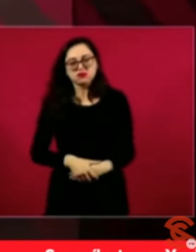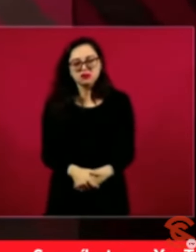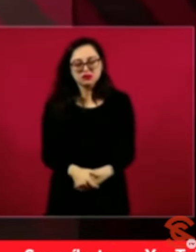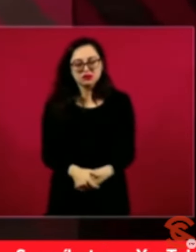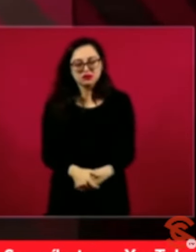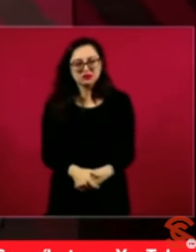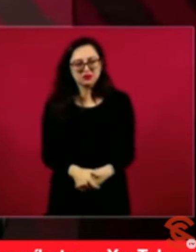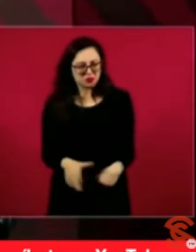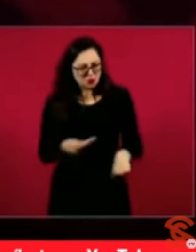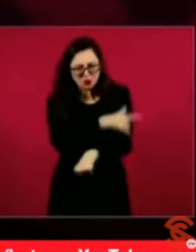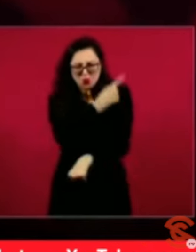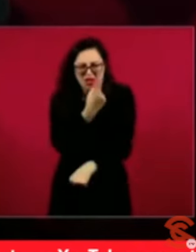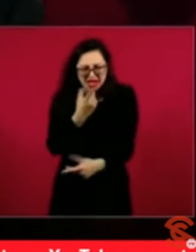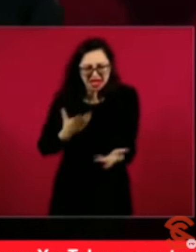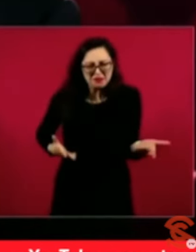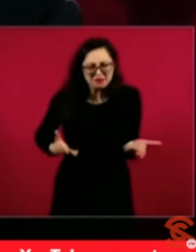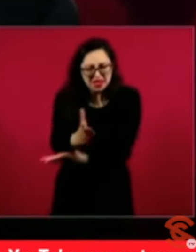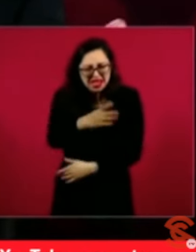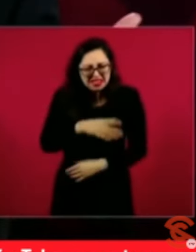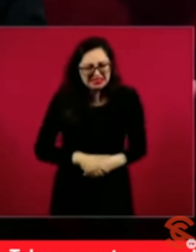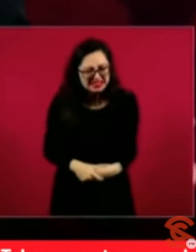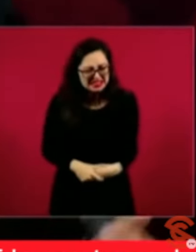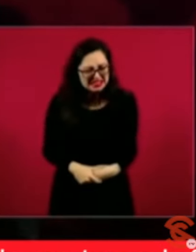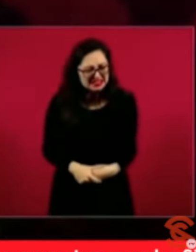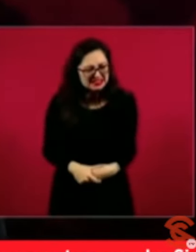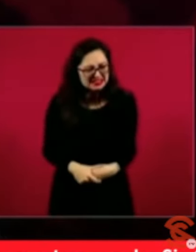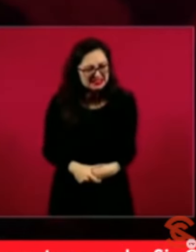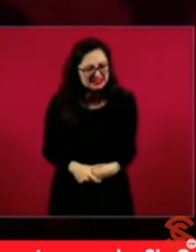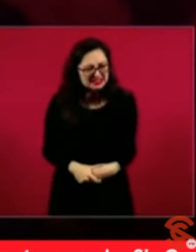¿Con qué fundamento la OEA